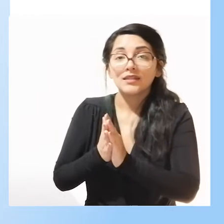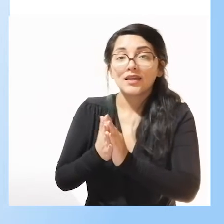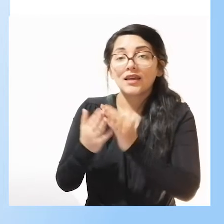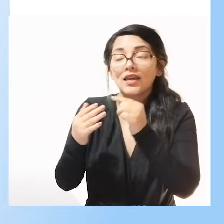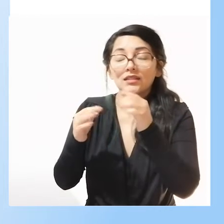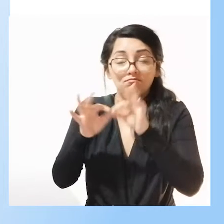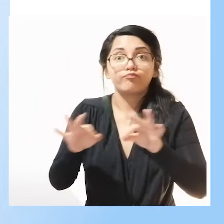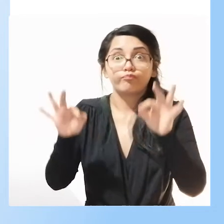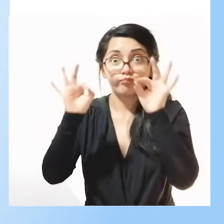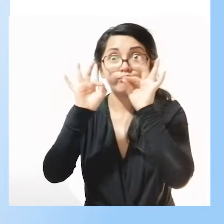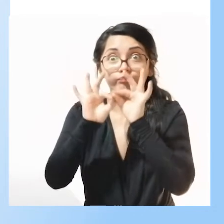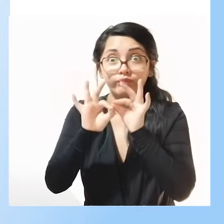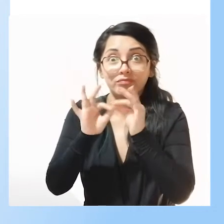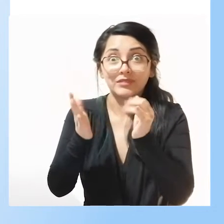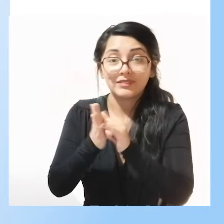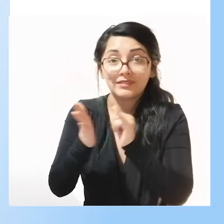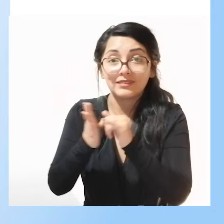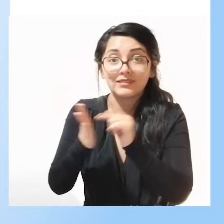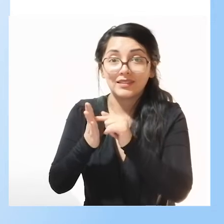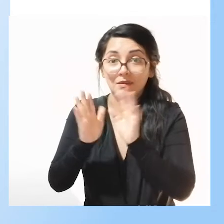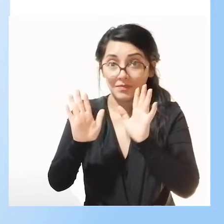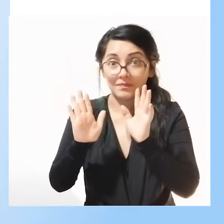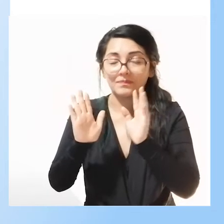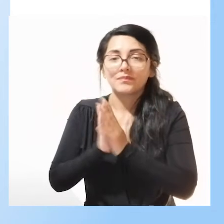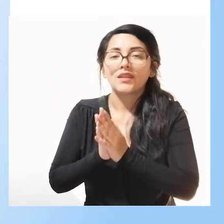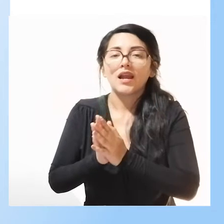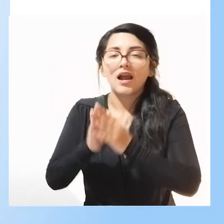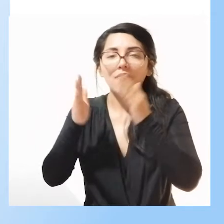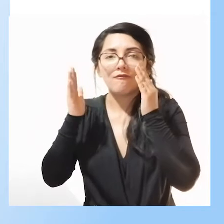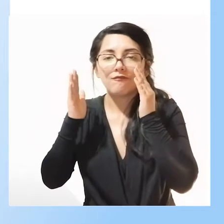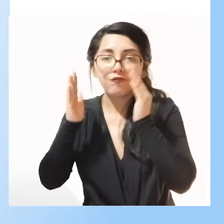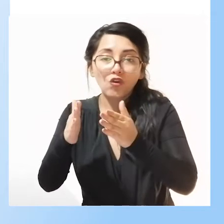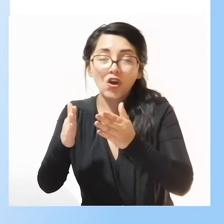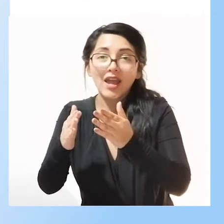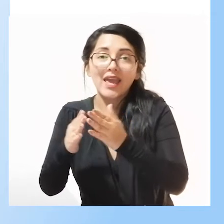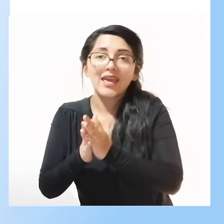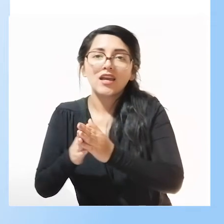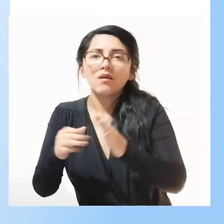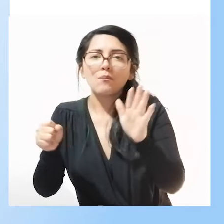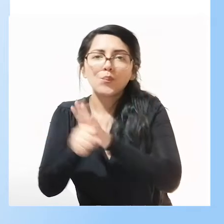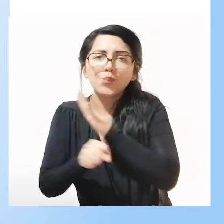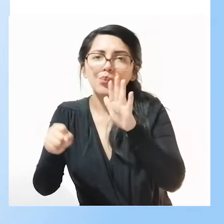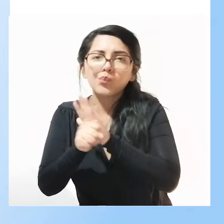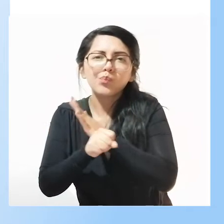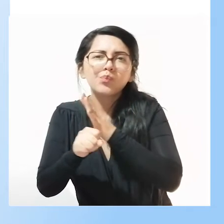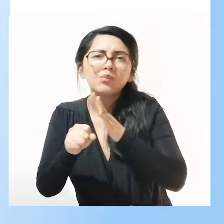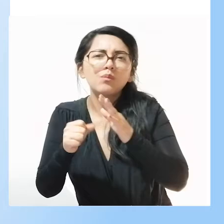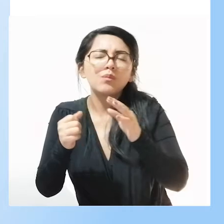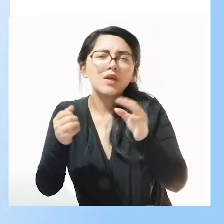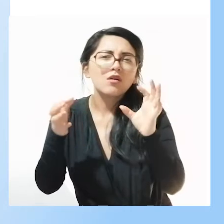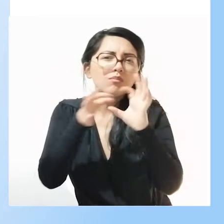importancia fundamental y por eso hacemos énfasis. El enfoque integrado implica coordinación intersectorial